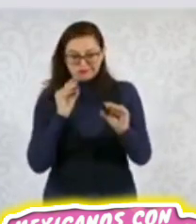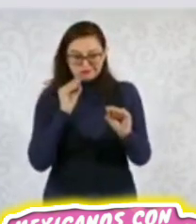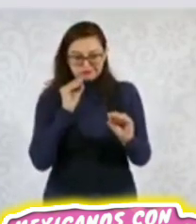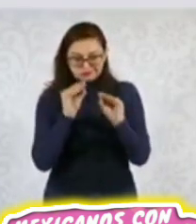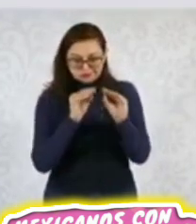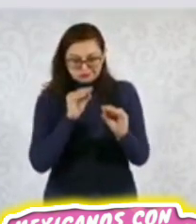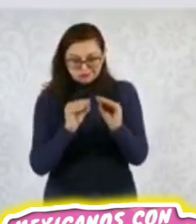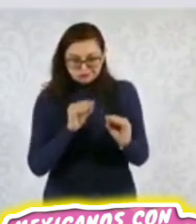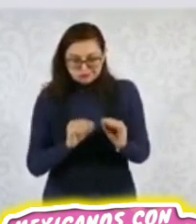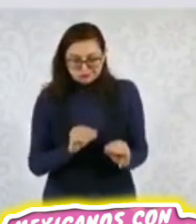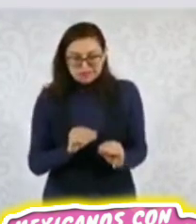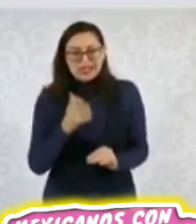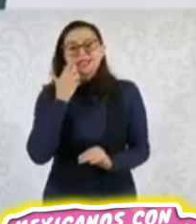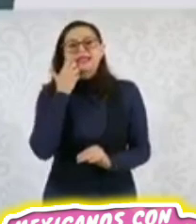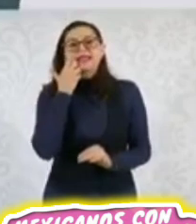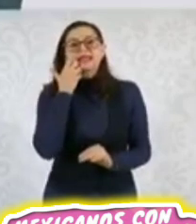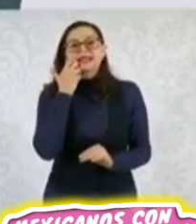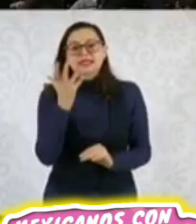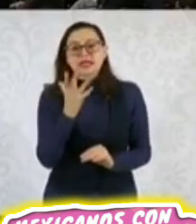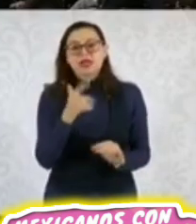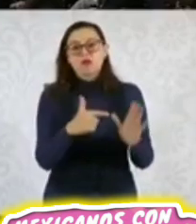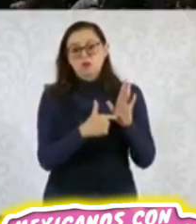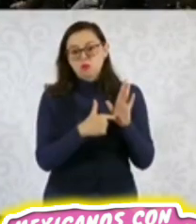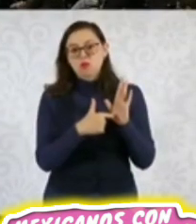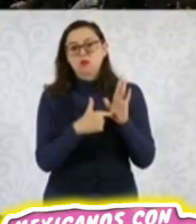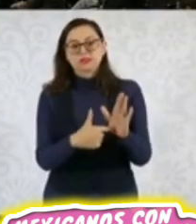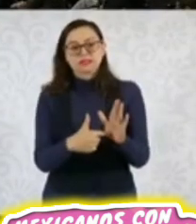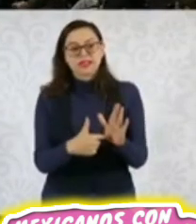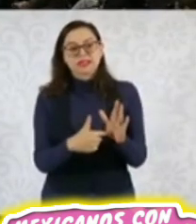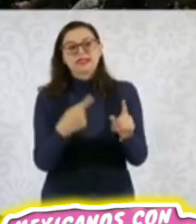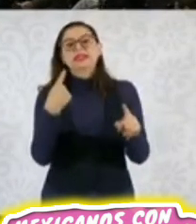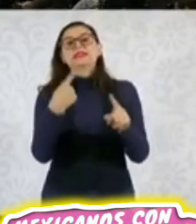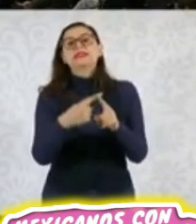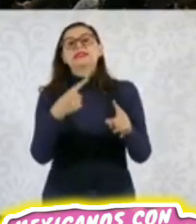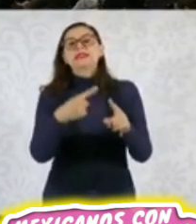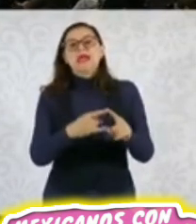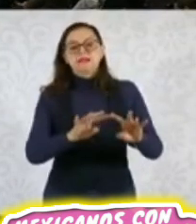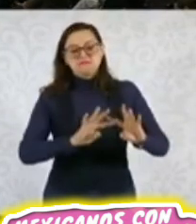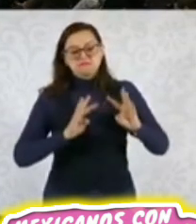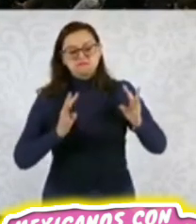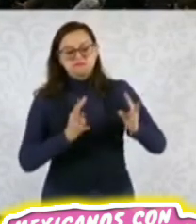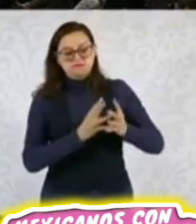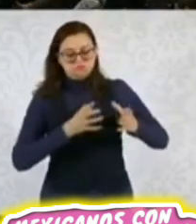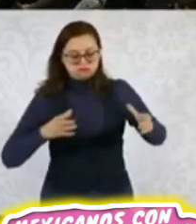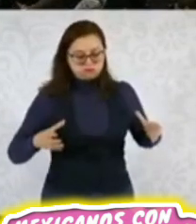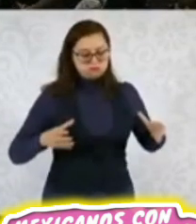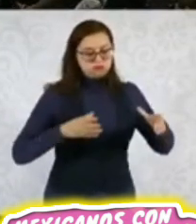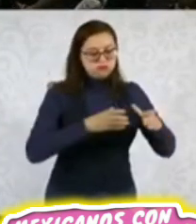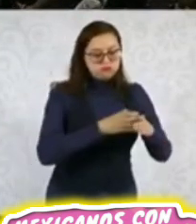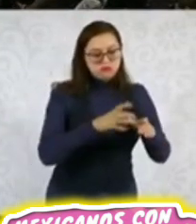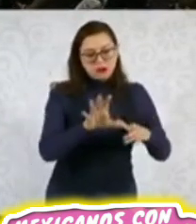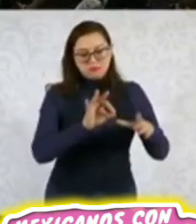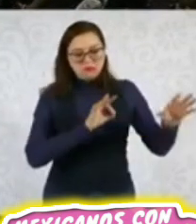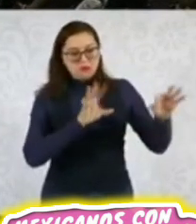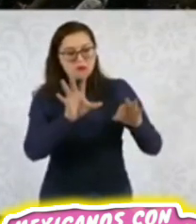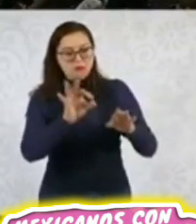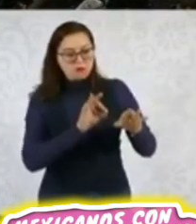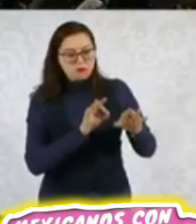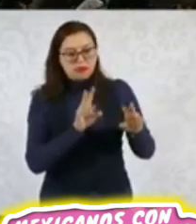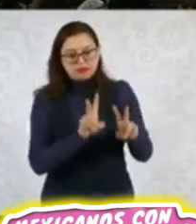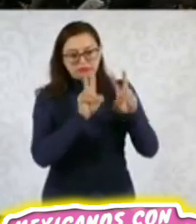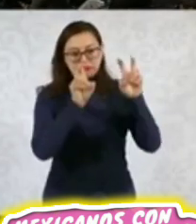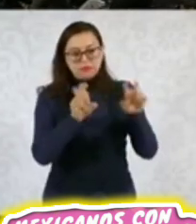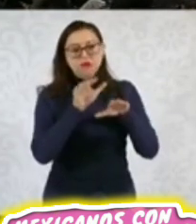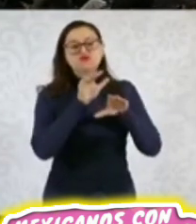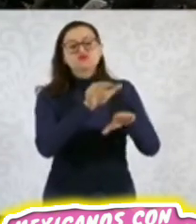a este pues, consejo redactor que hemos convocado con especialistas en la